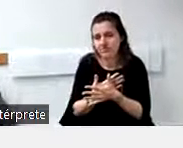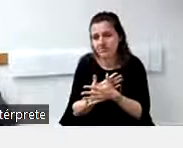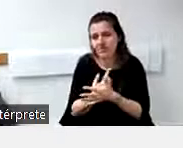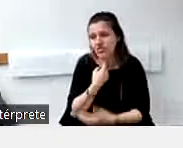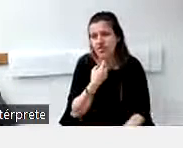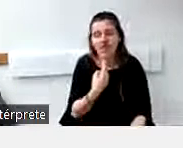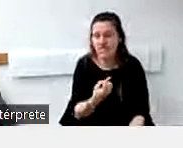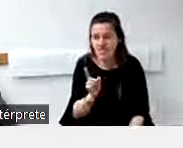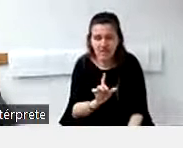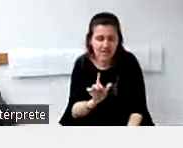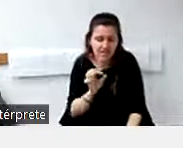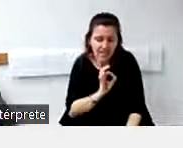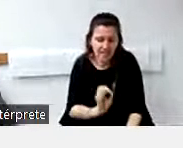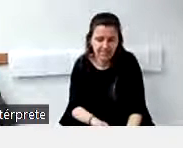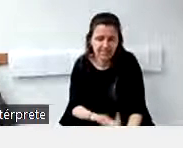Entonces,